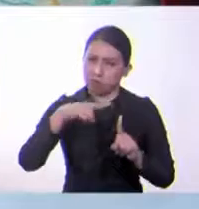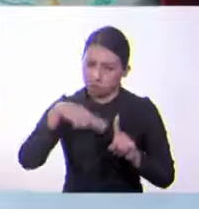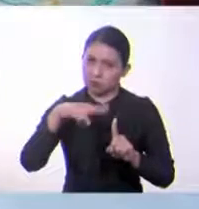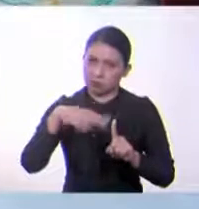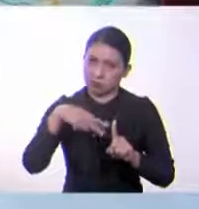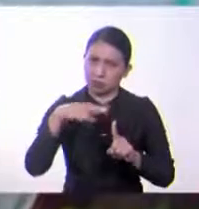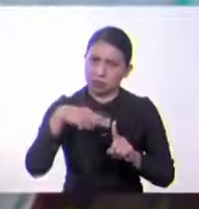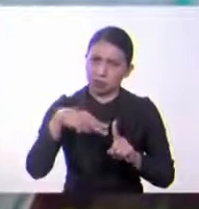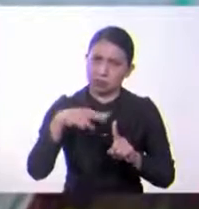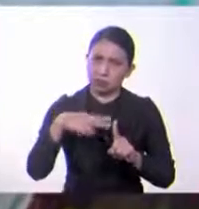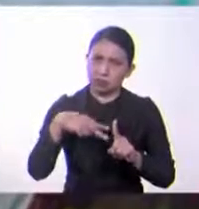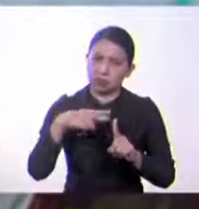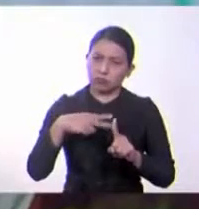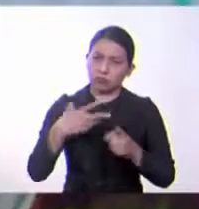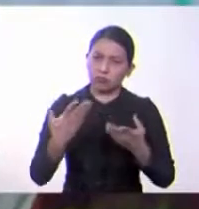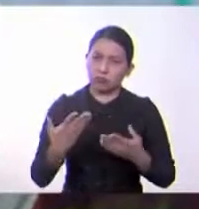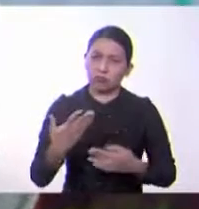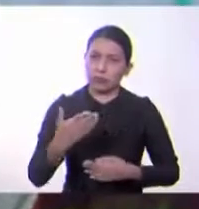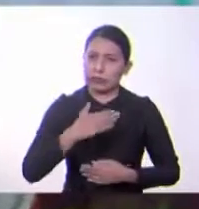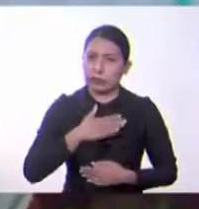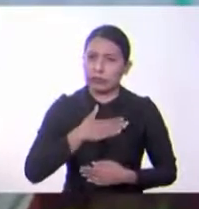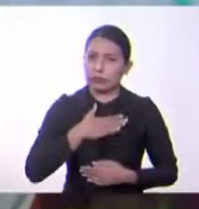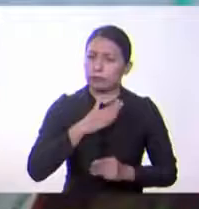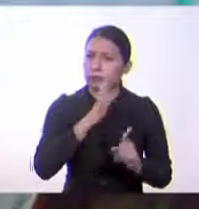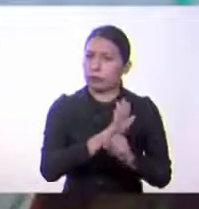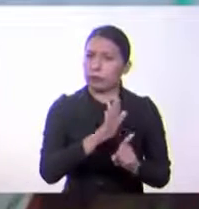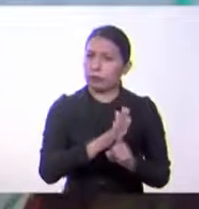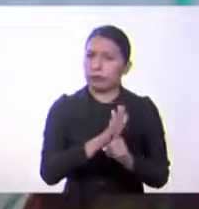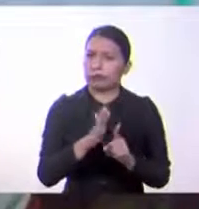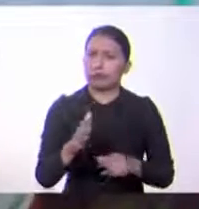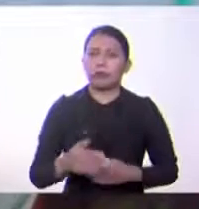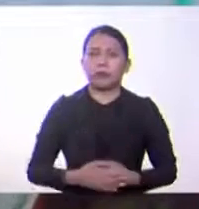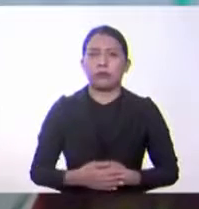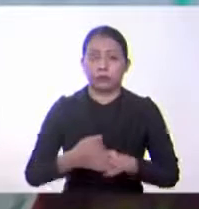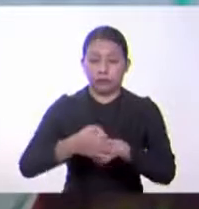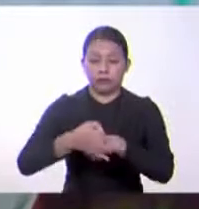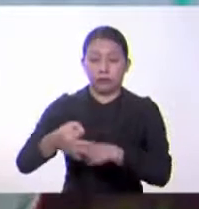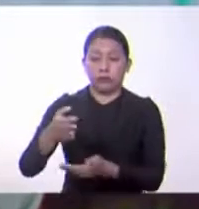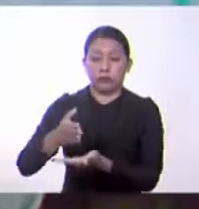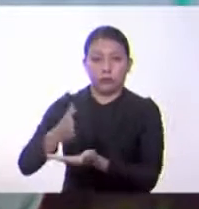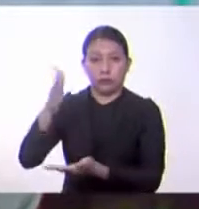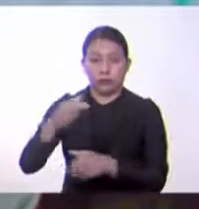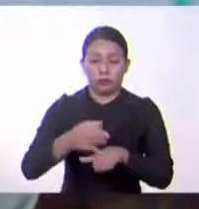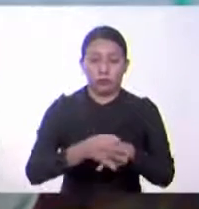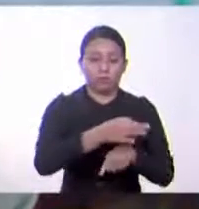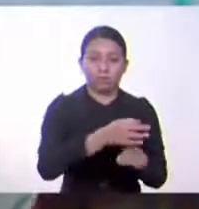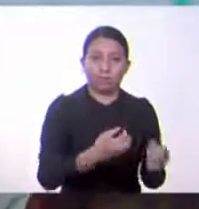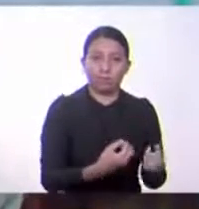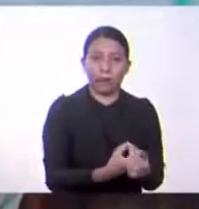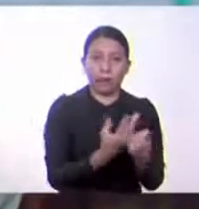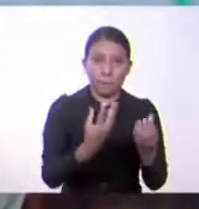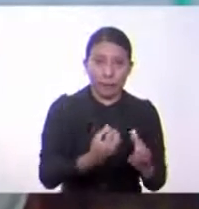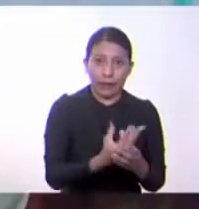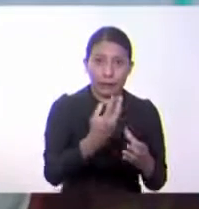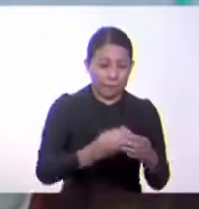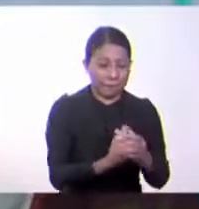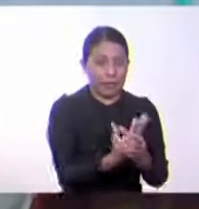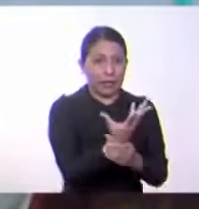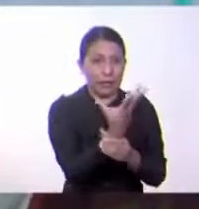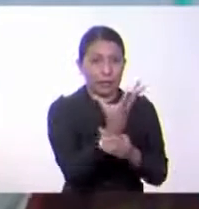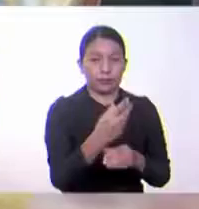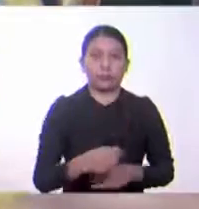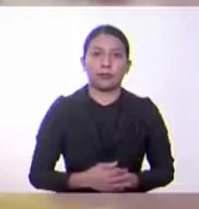o estructuras que son bastante diferentes de una célula animal a una célula vegetal. La primera de